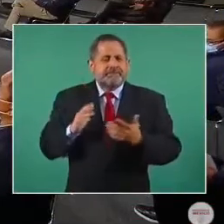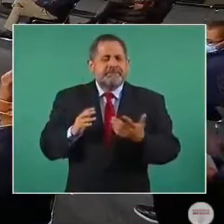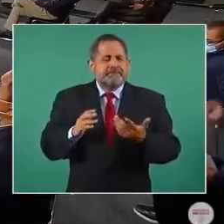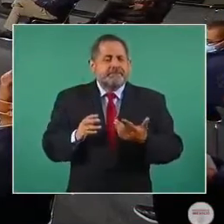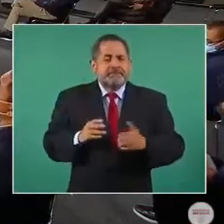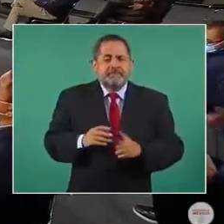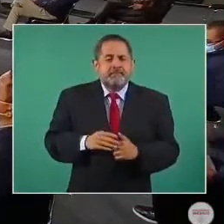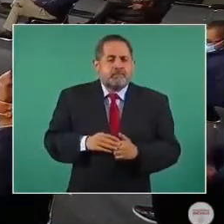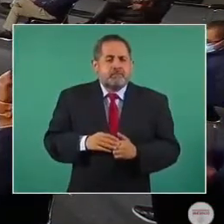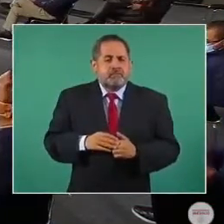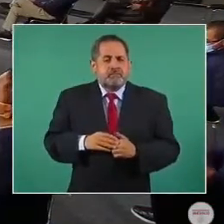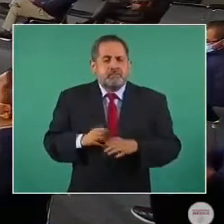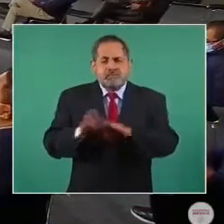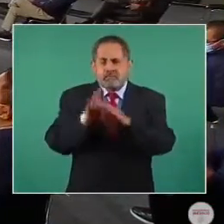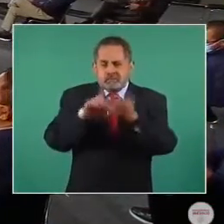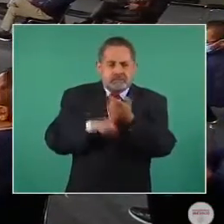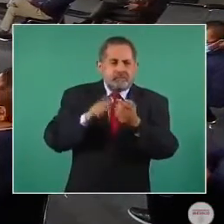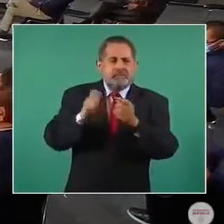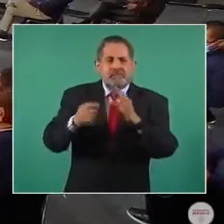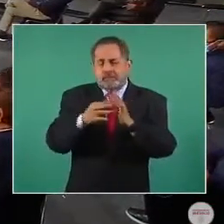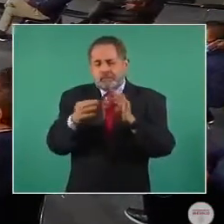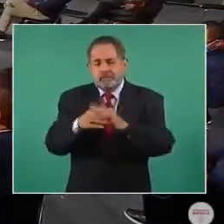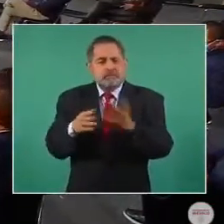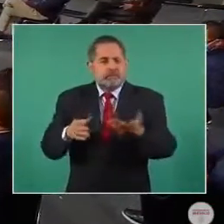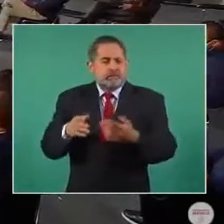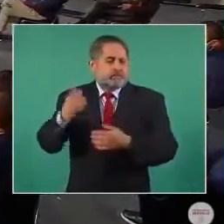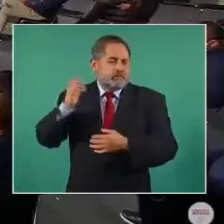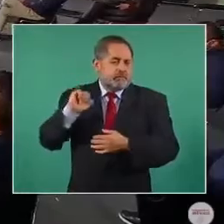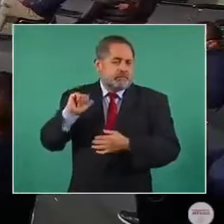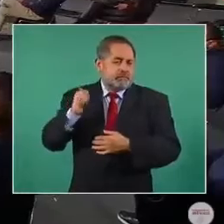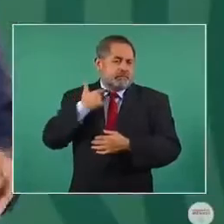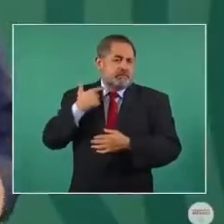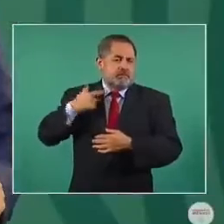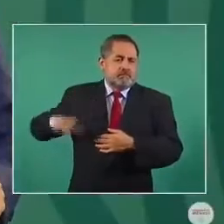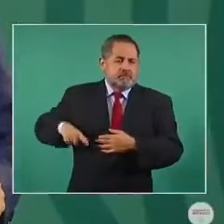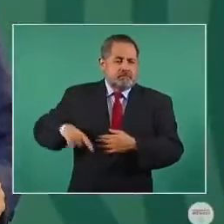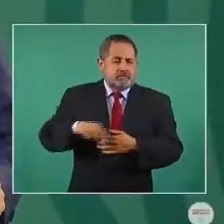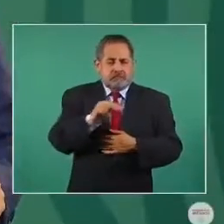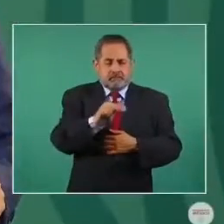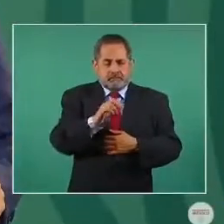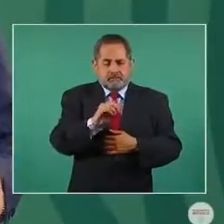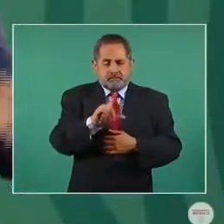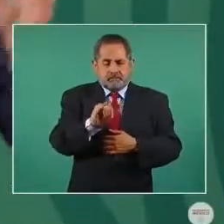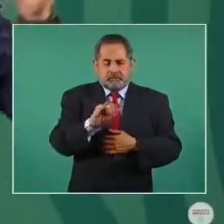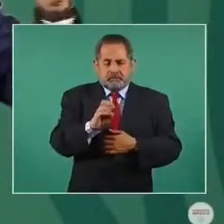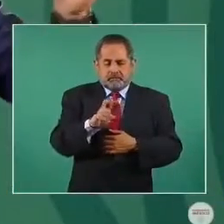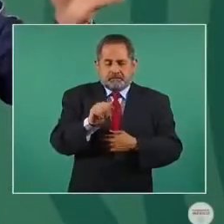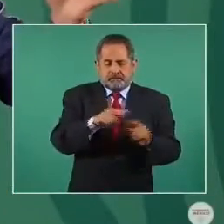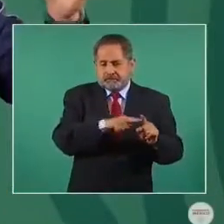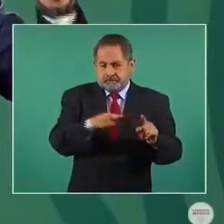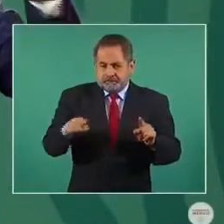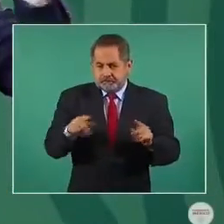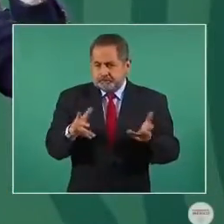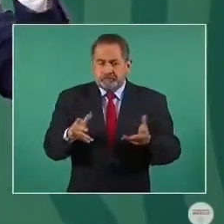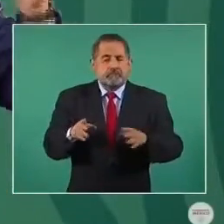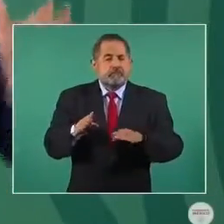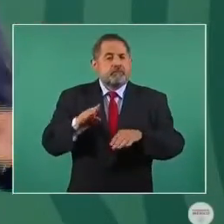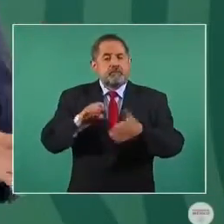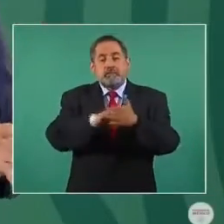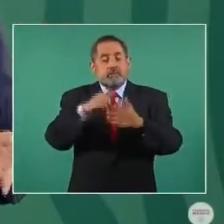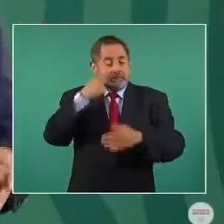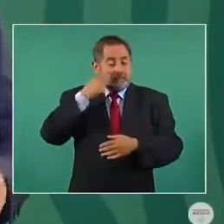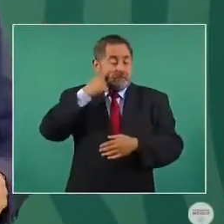eran las cosas en los gobiernos neoliberales, como por ejemplo había